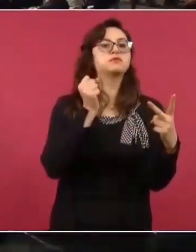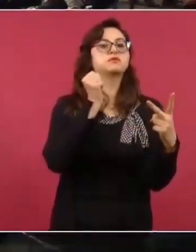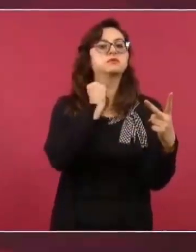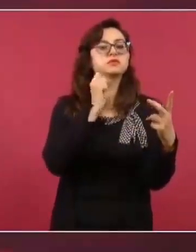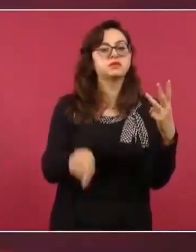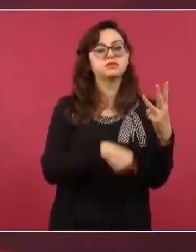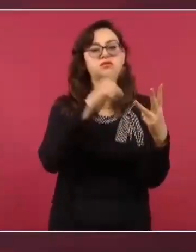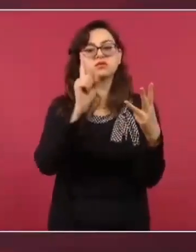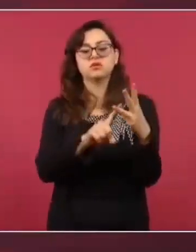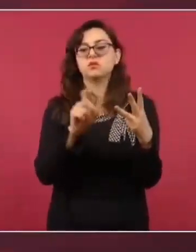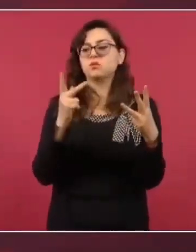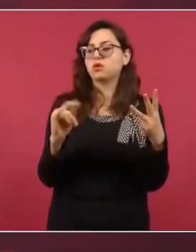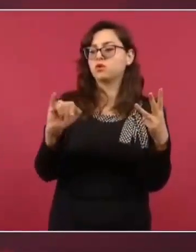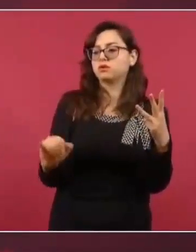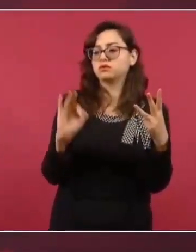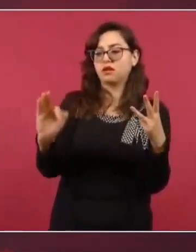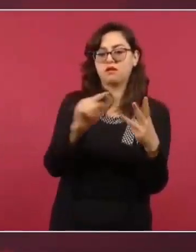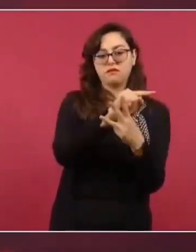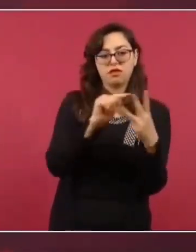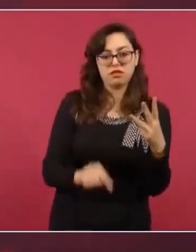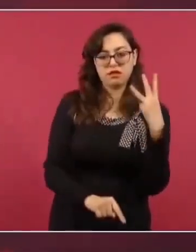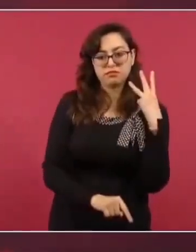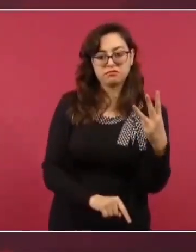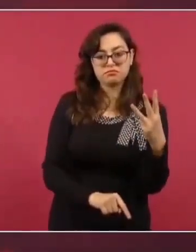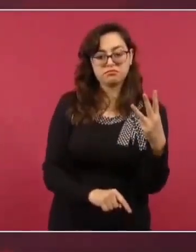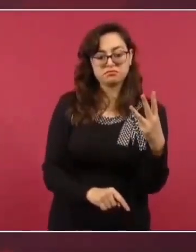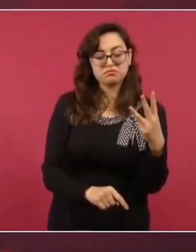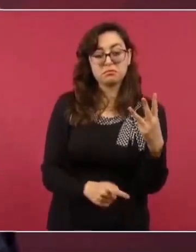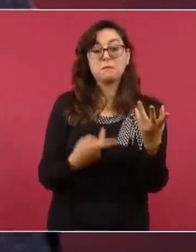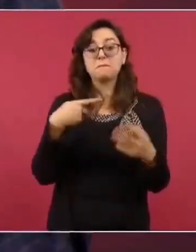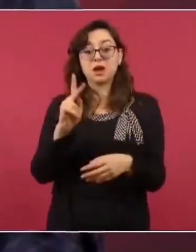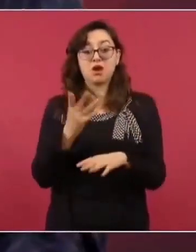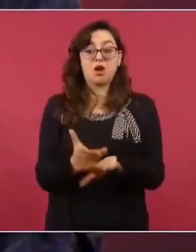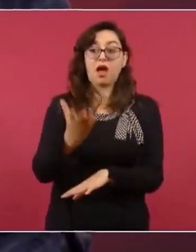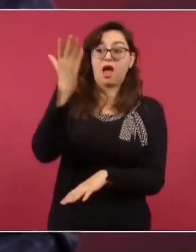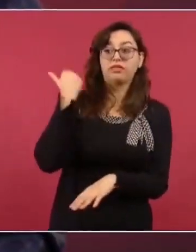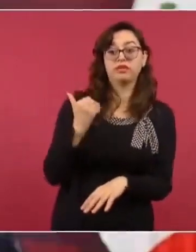Los otros dos poderes eran apéndices